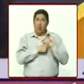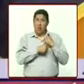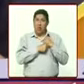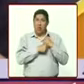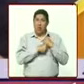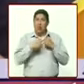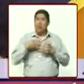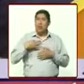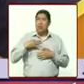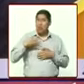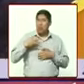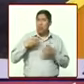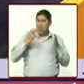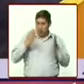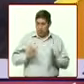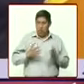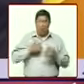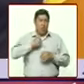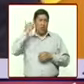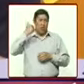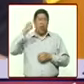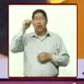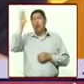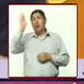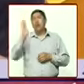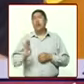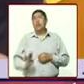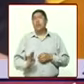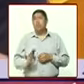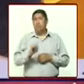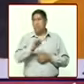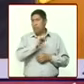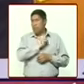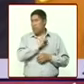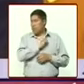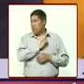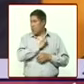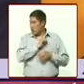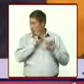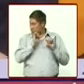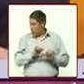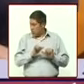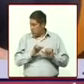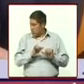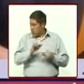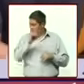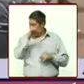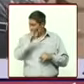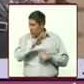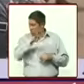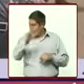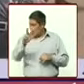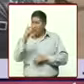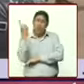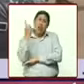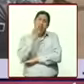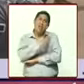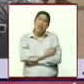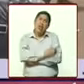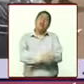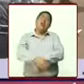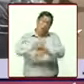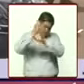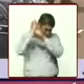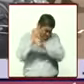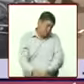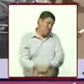los bomberos de la República Hermana Federativa del Brasil. Han estado alrededor de 43 días combatiendo el